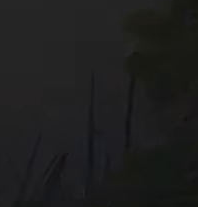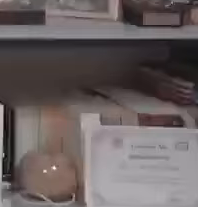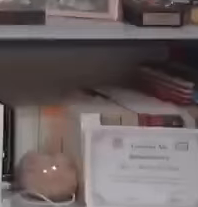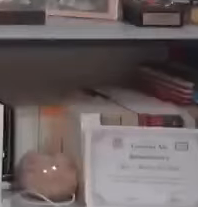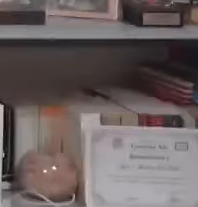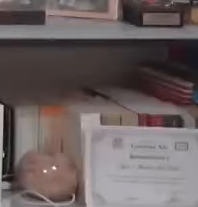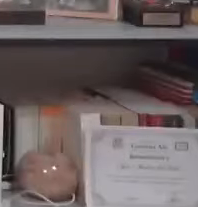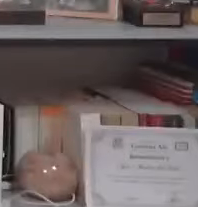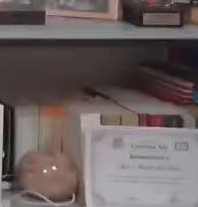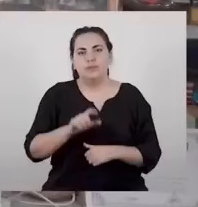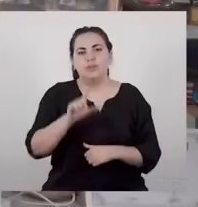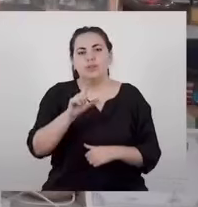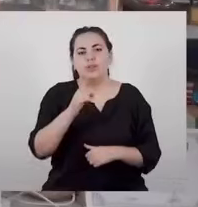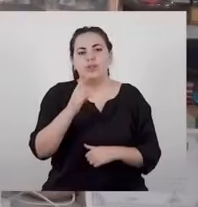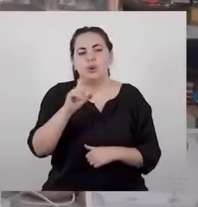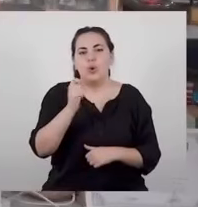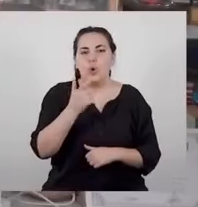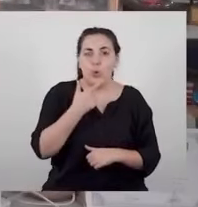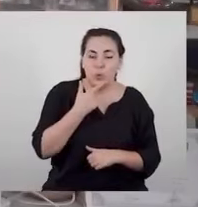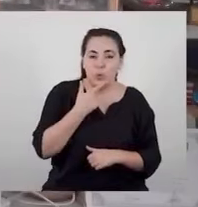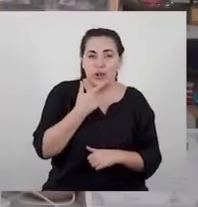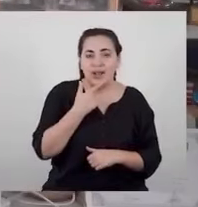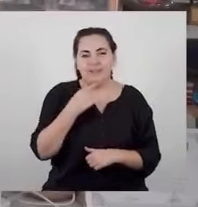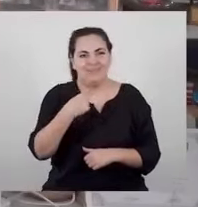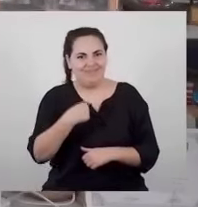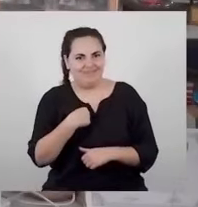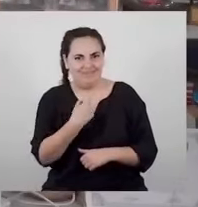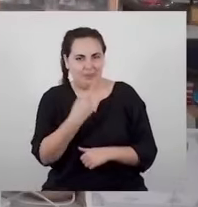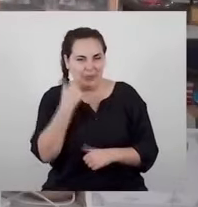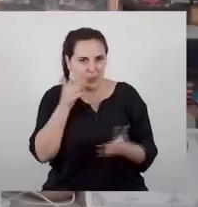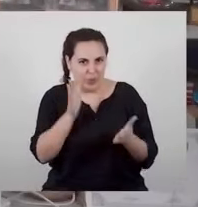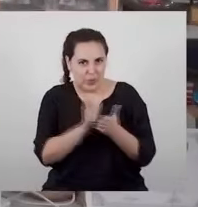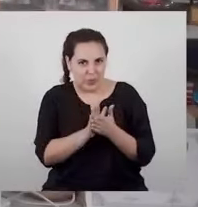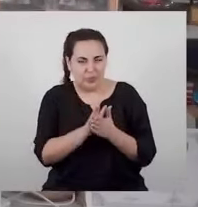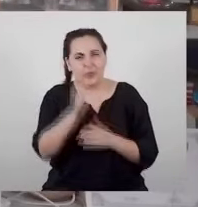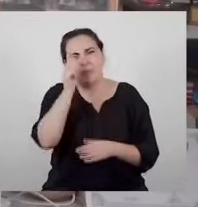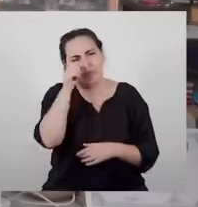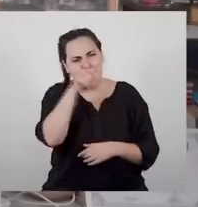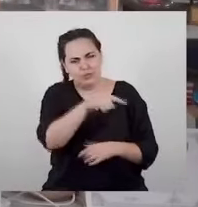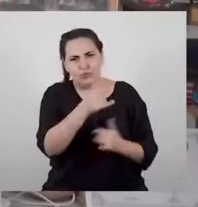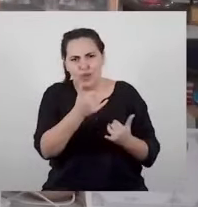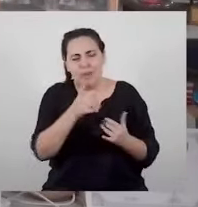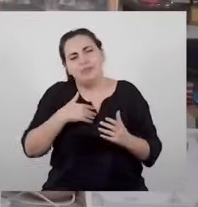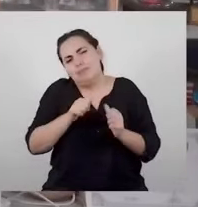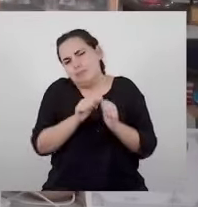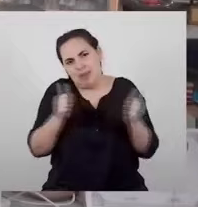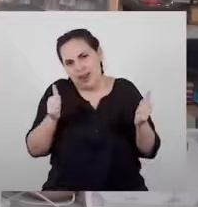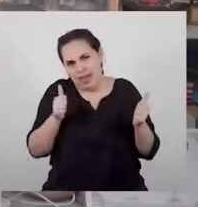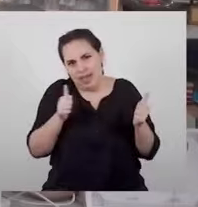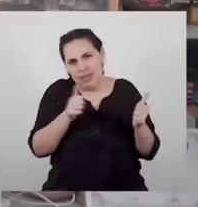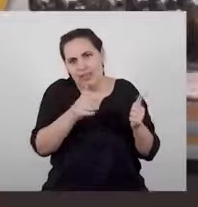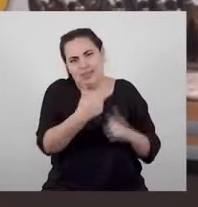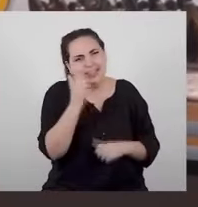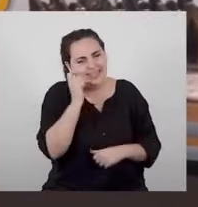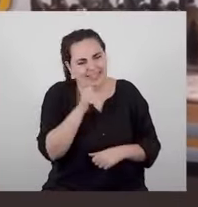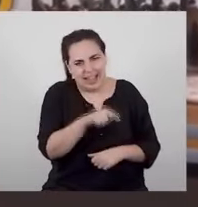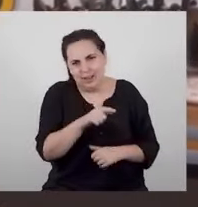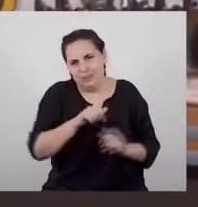Lucas y yo vivíamos juntos éramos nosotros dos si bien él tiene su papá nosotros estábamos separados desde que Lucas tenía tres años